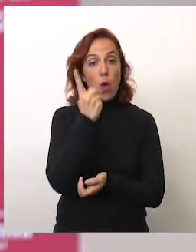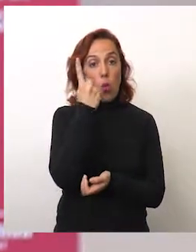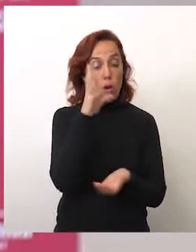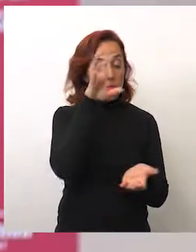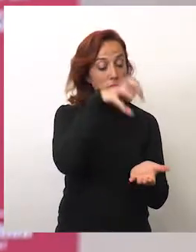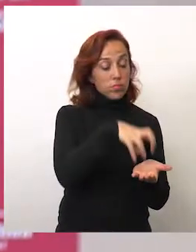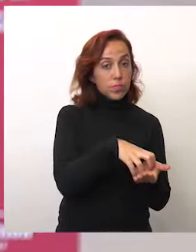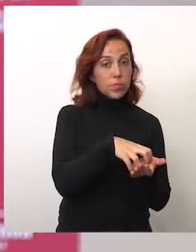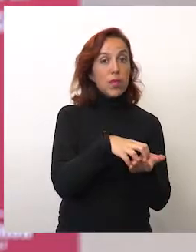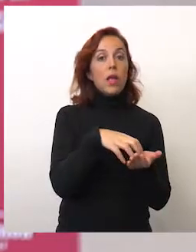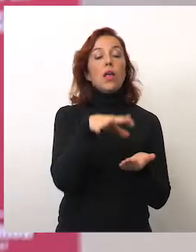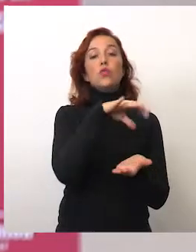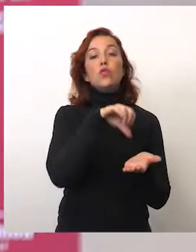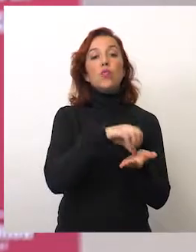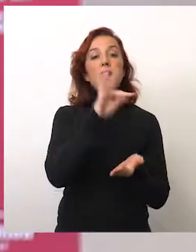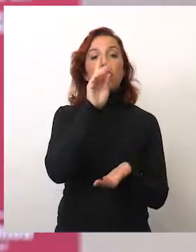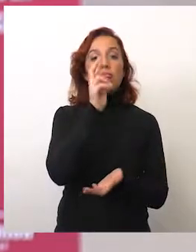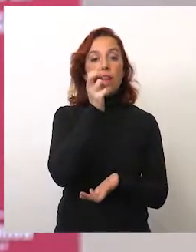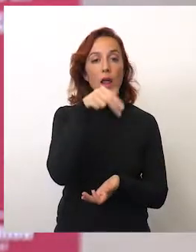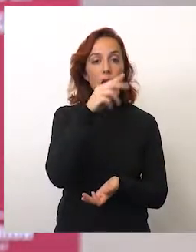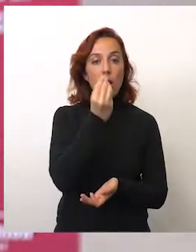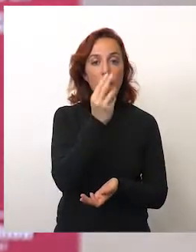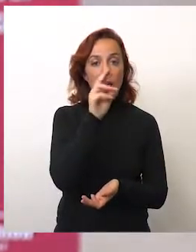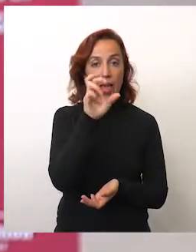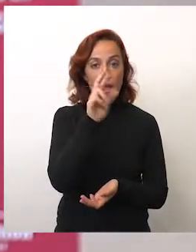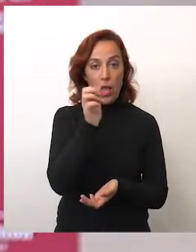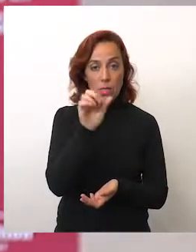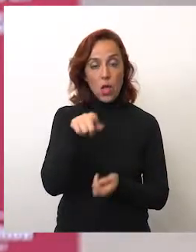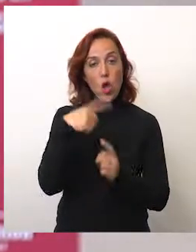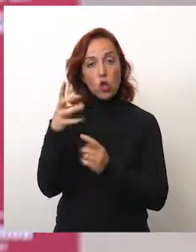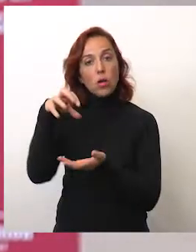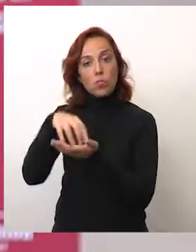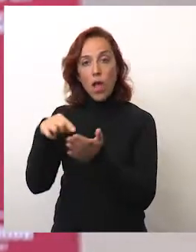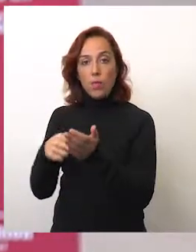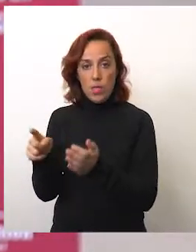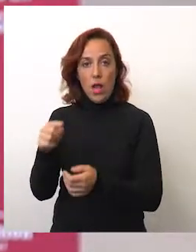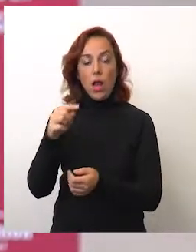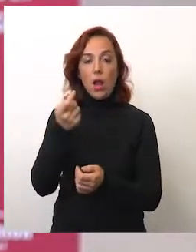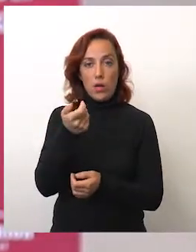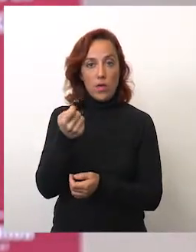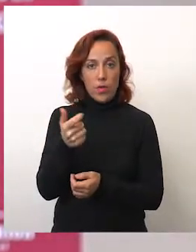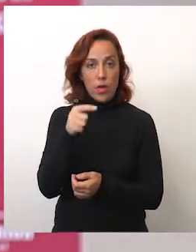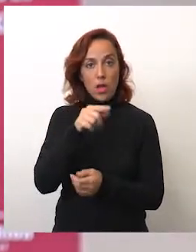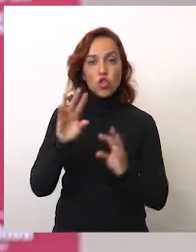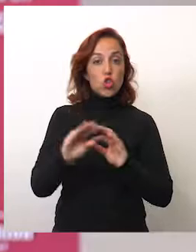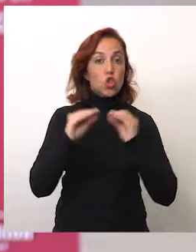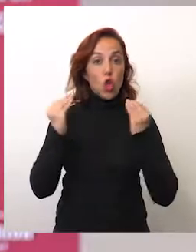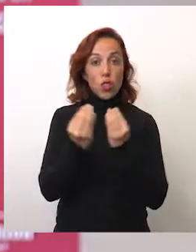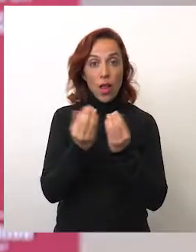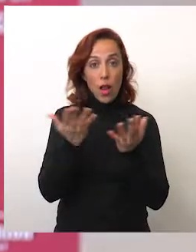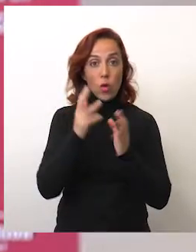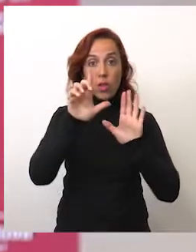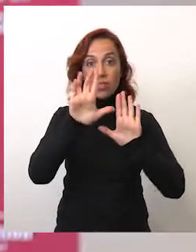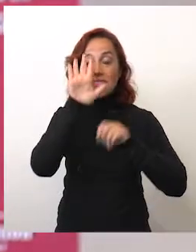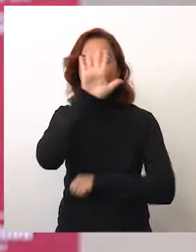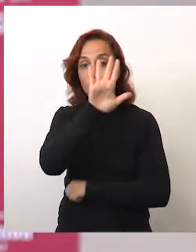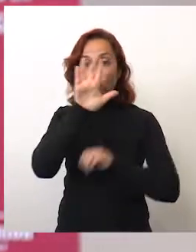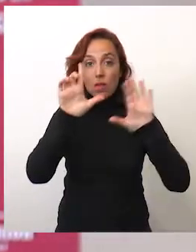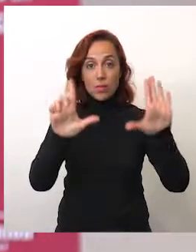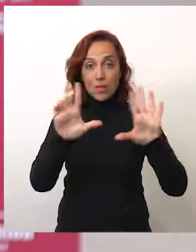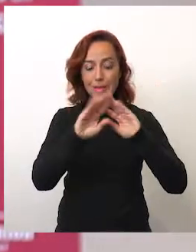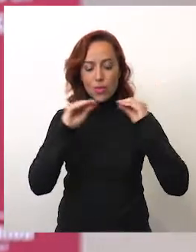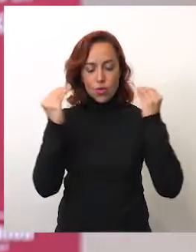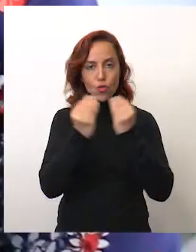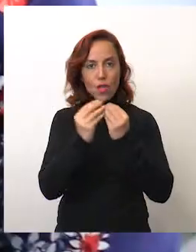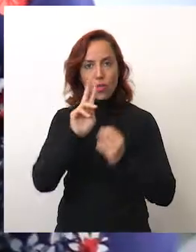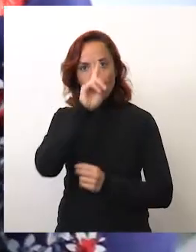una ubicada en la ciudad de Tranqueras y la otra en la capital departamental. Con esta suman 57 las unidades funcionando en todo el